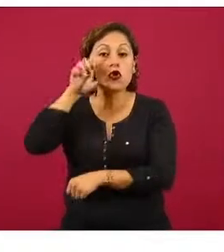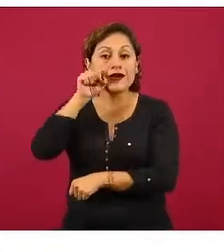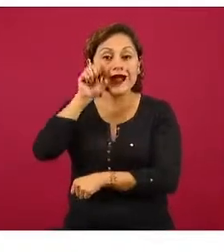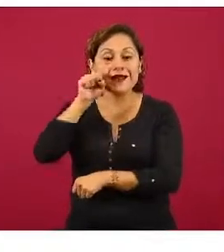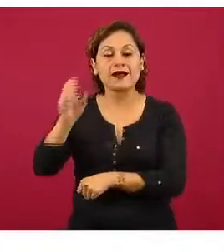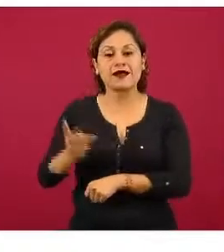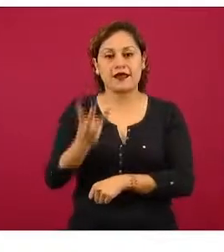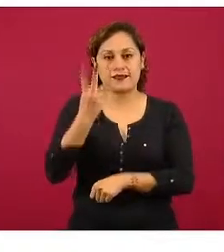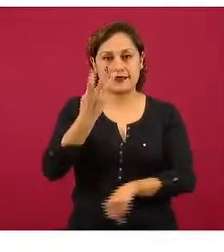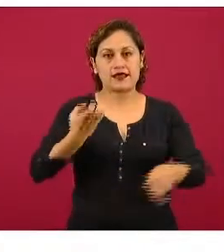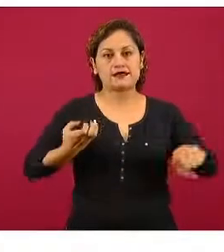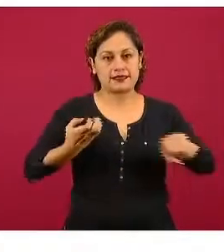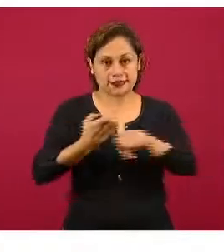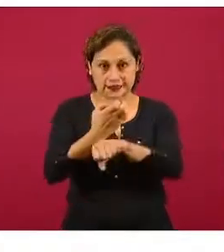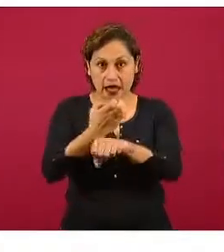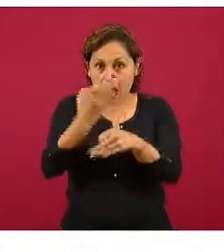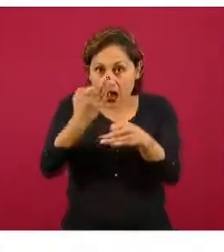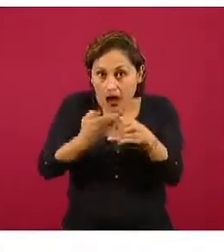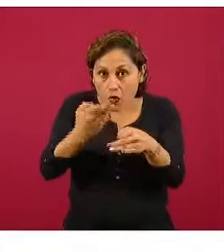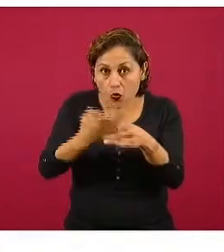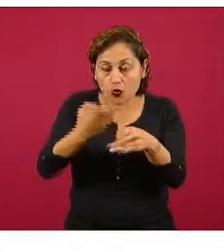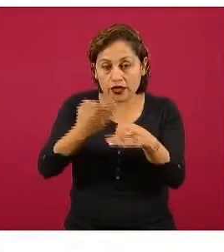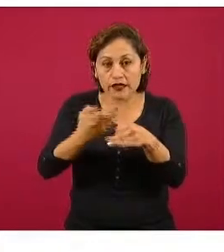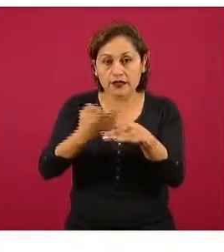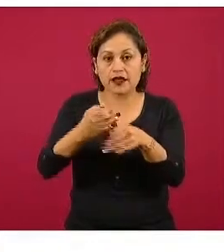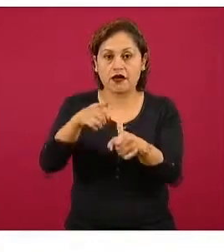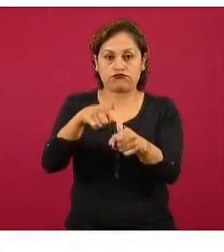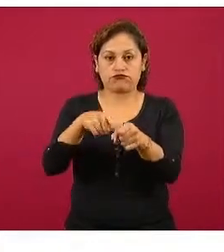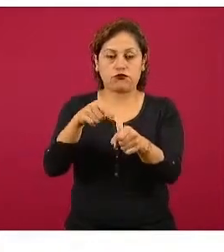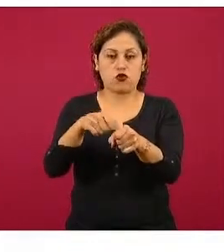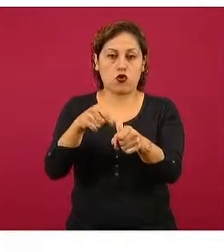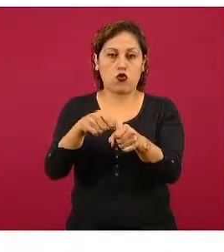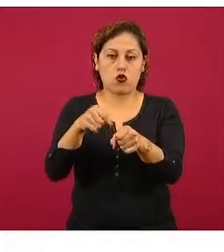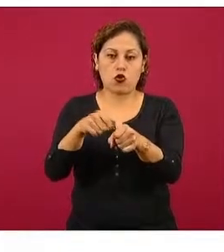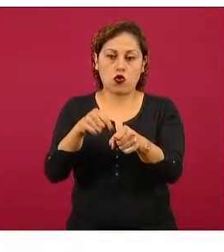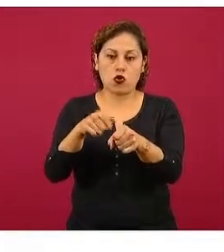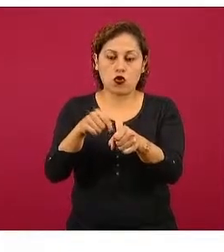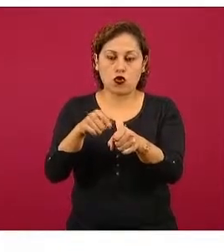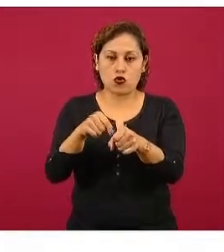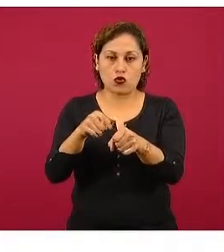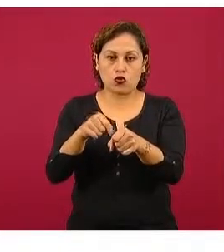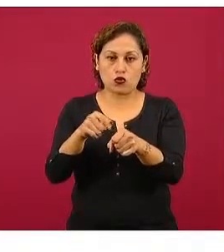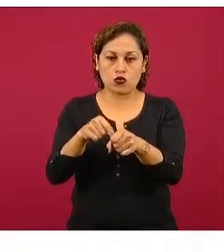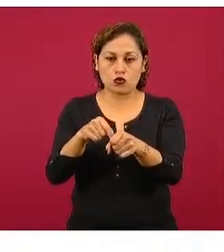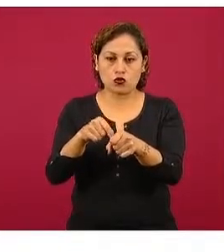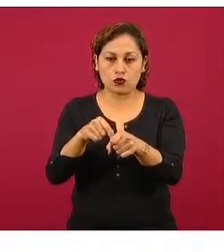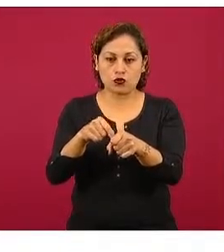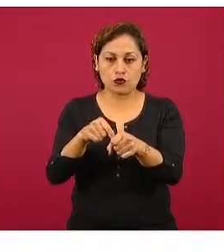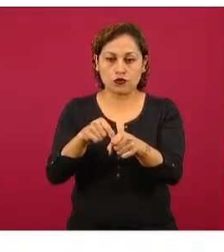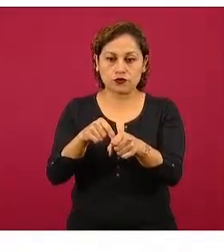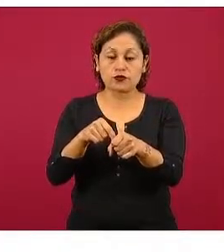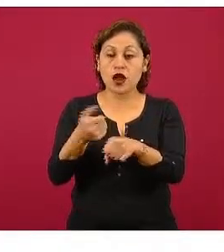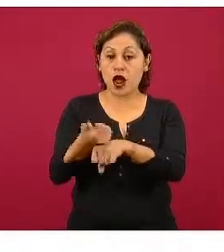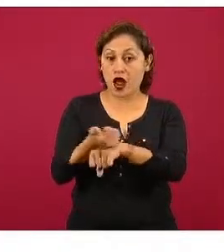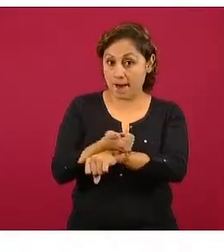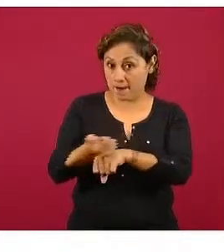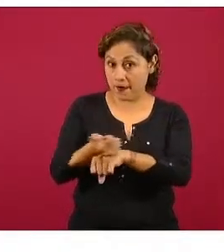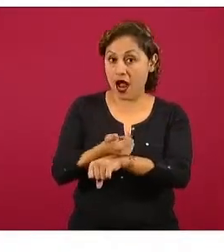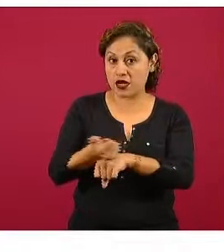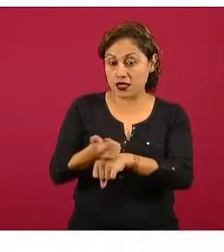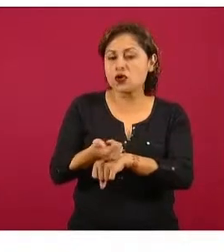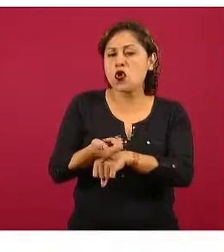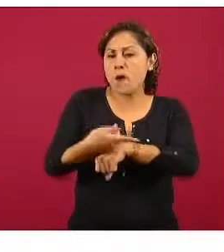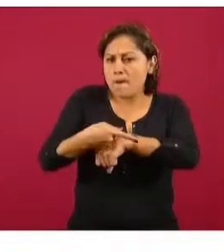están establecidos en este momento como estados con un nivel de color amarillo de